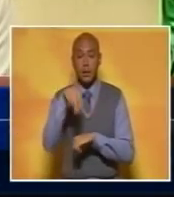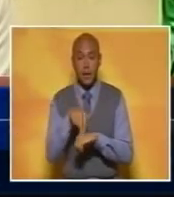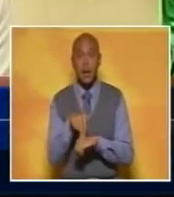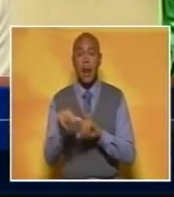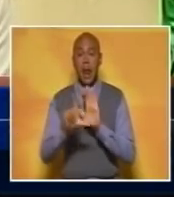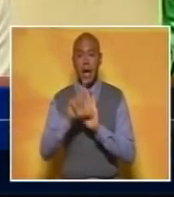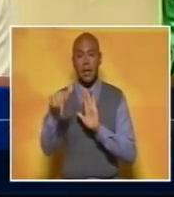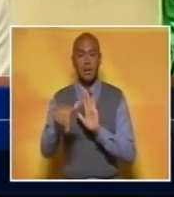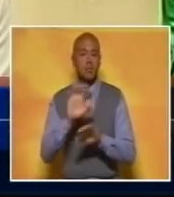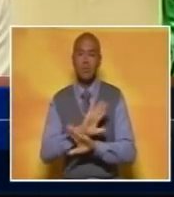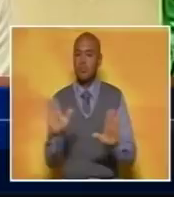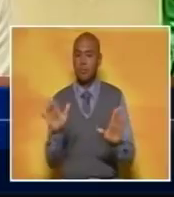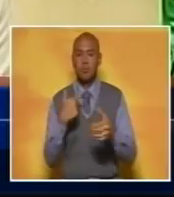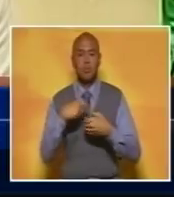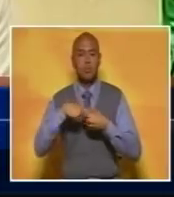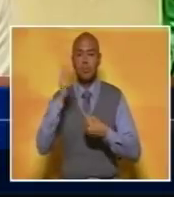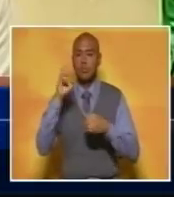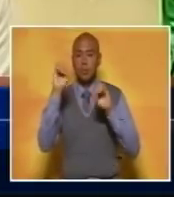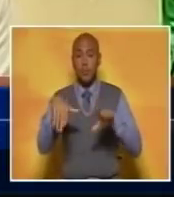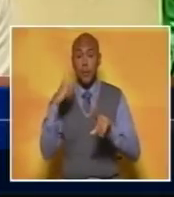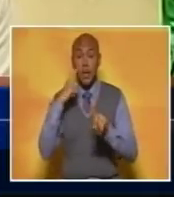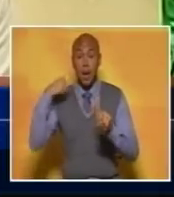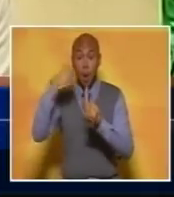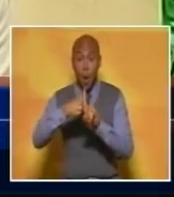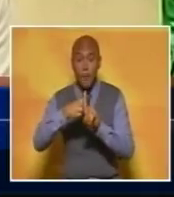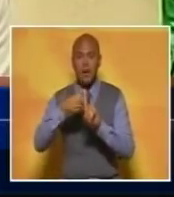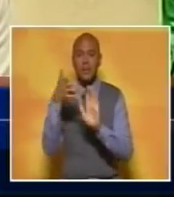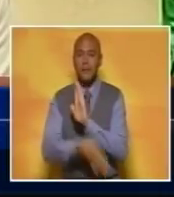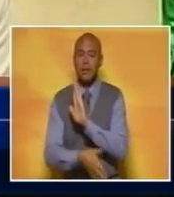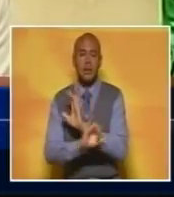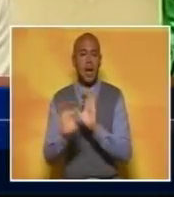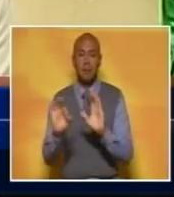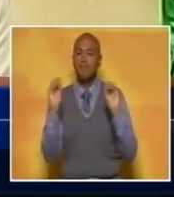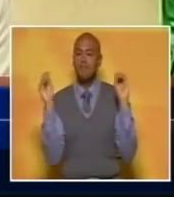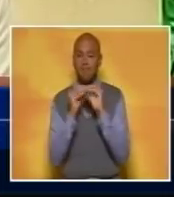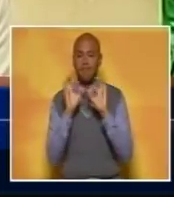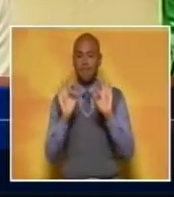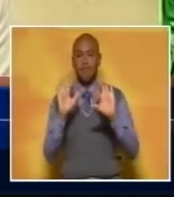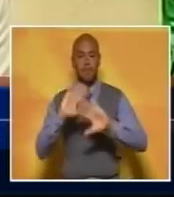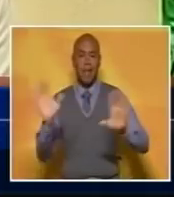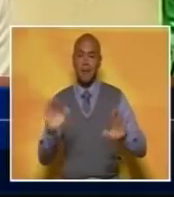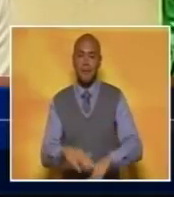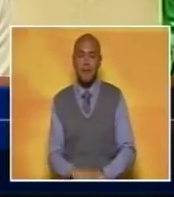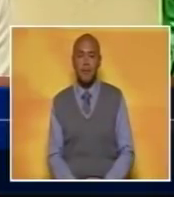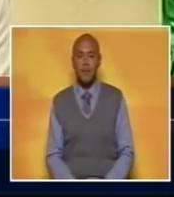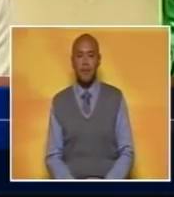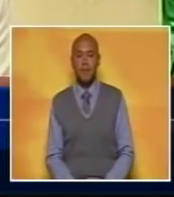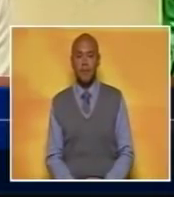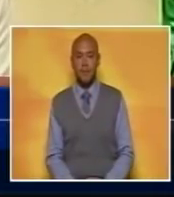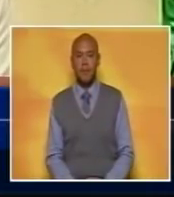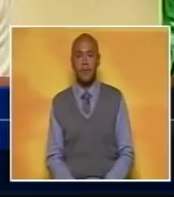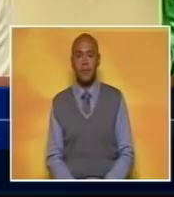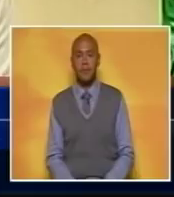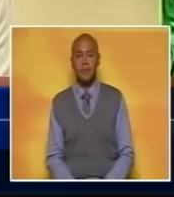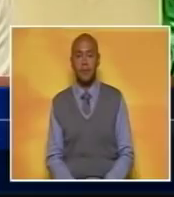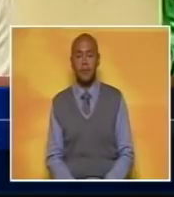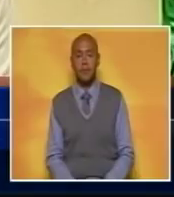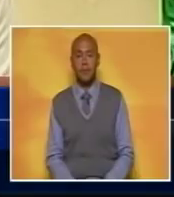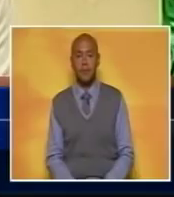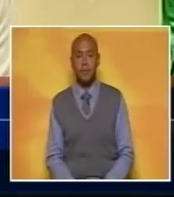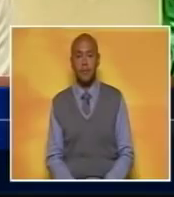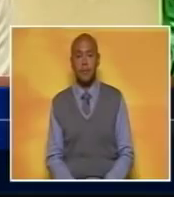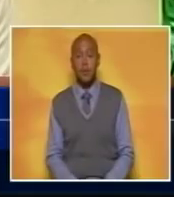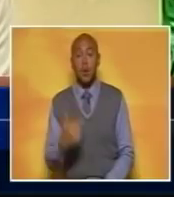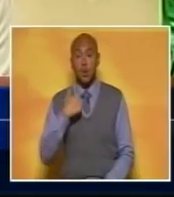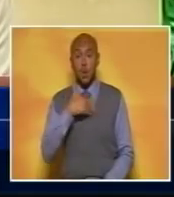Plurinacional. El golpe de Estado se ha consumado. Quiero que